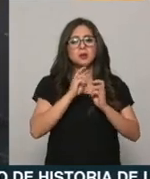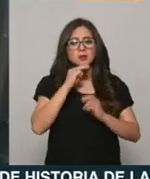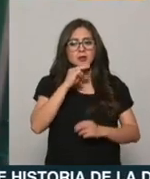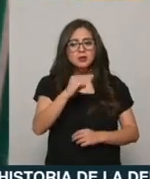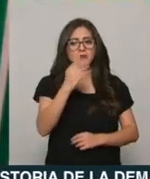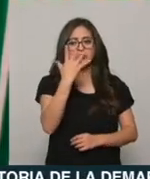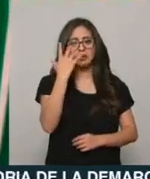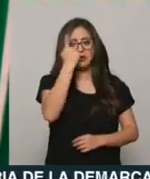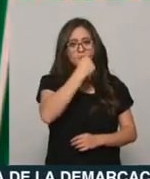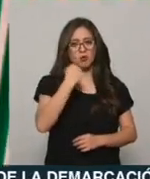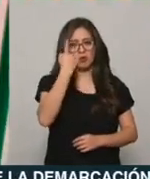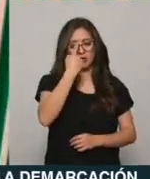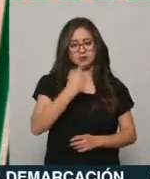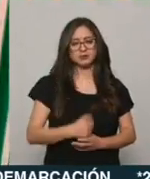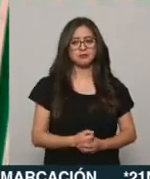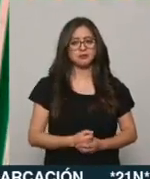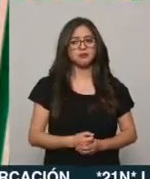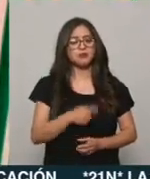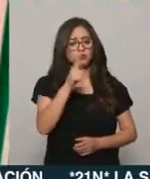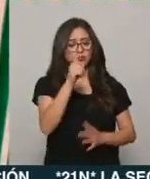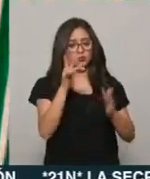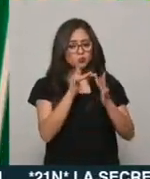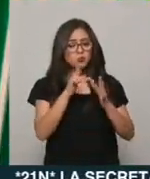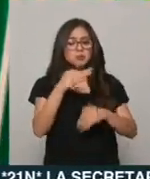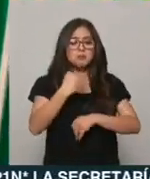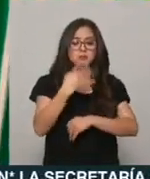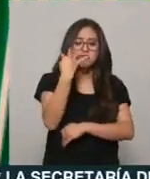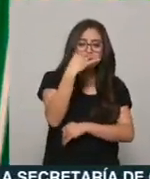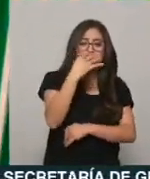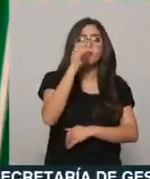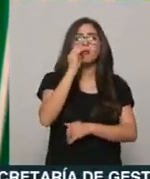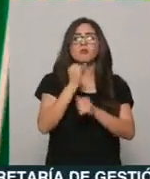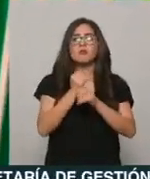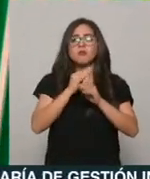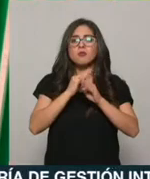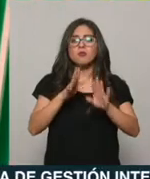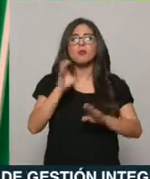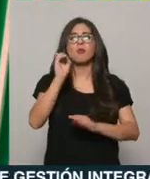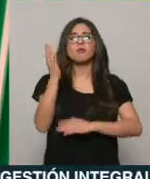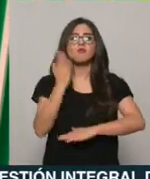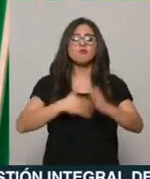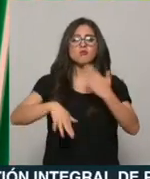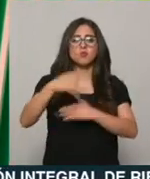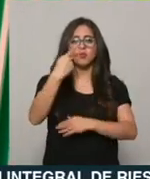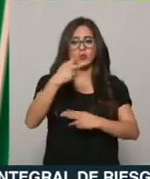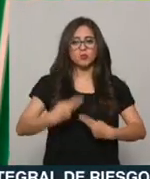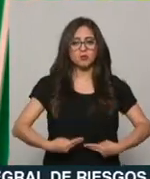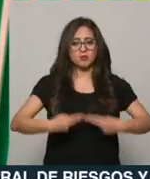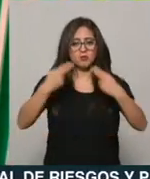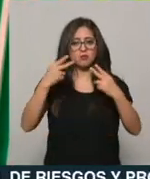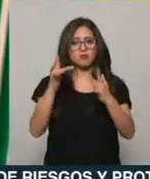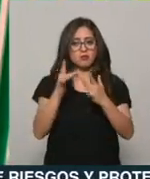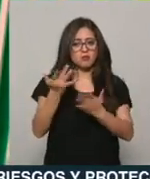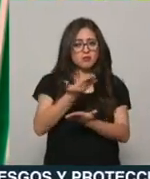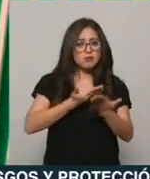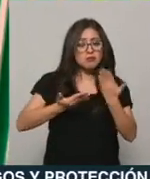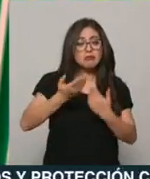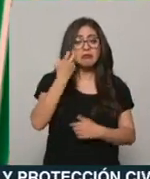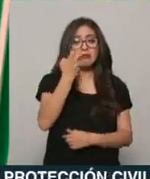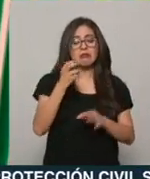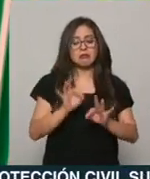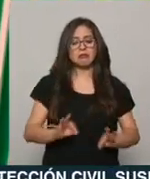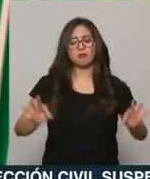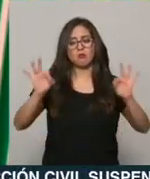5 horas. Ya sea como un medio de entretenimiento, fuente de información o forma de potencializar tu negocio, las redes sociales se han convertido en una